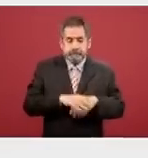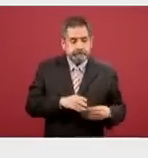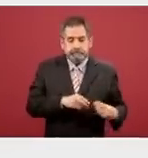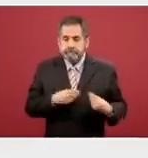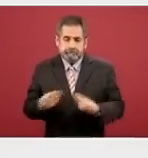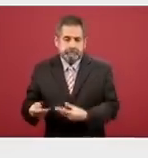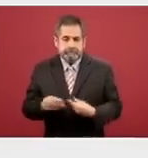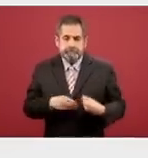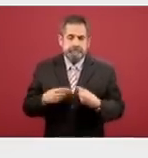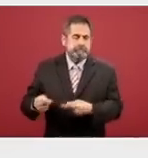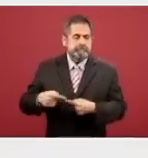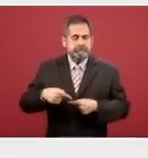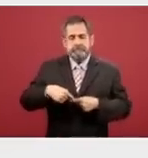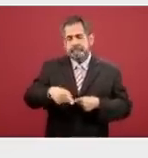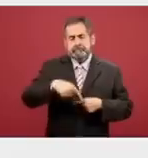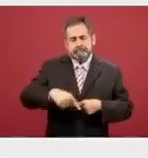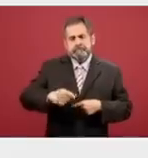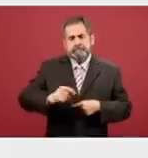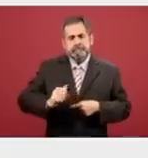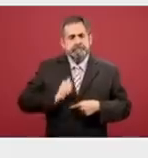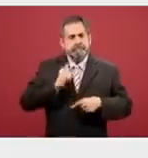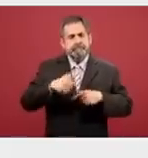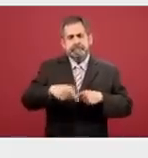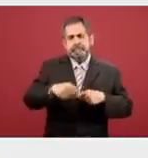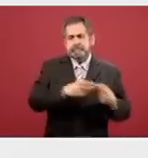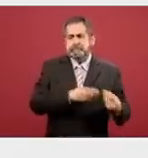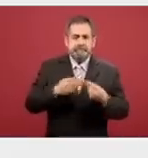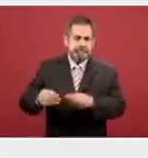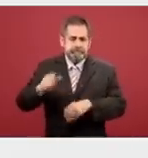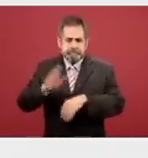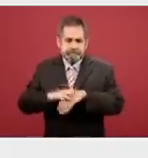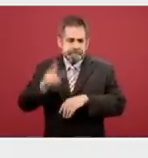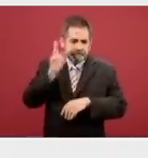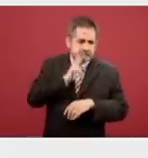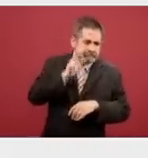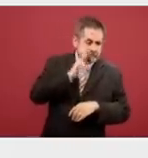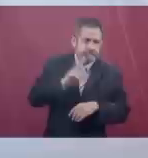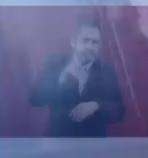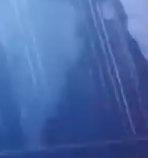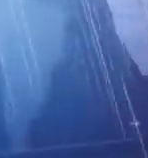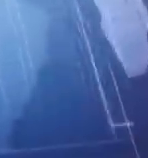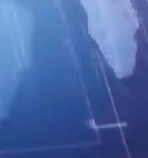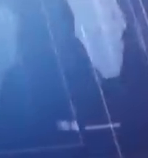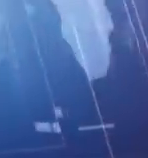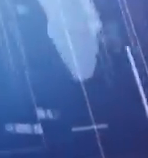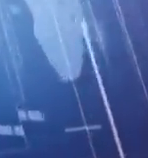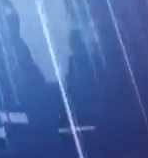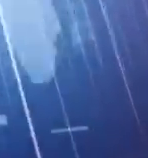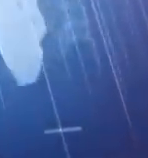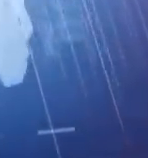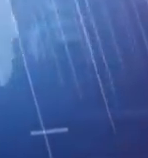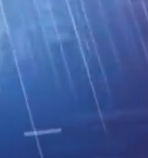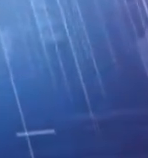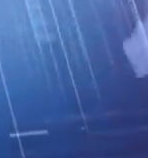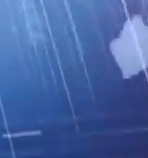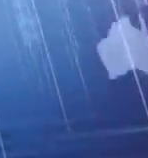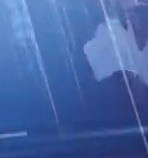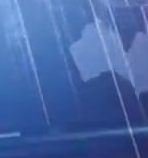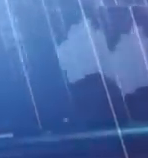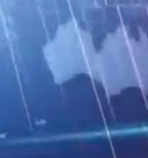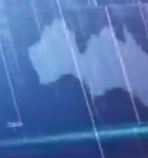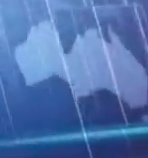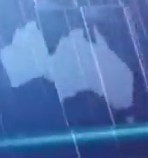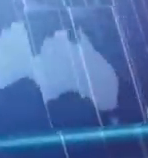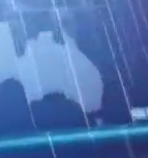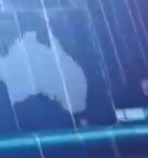que llegarán oportunamente para seguir haciendo tantas pruebas como sea necesario. Y también Hugo López-Gatell, que hoy estuvo